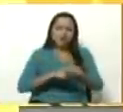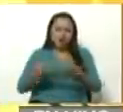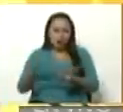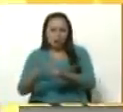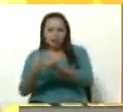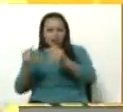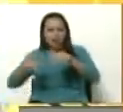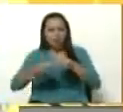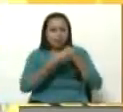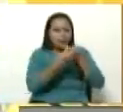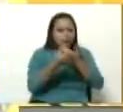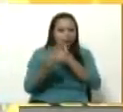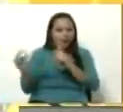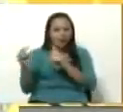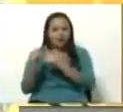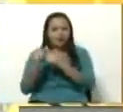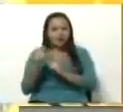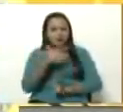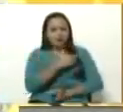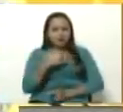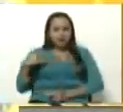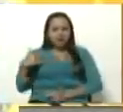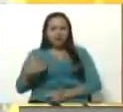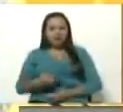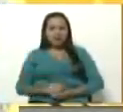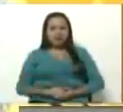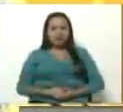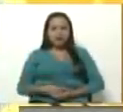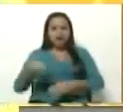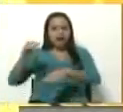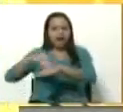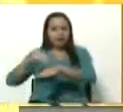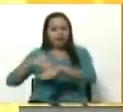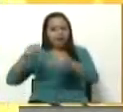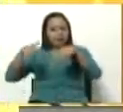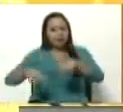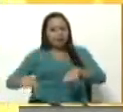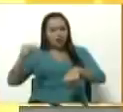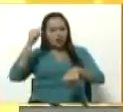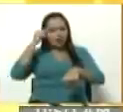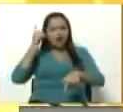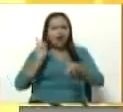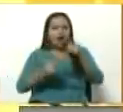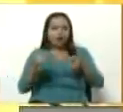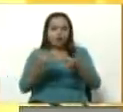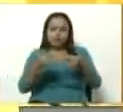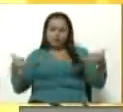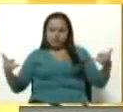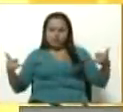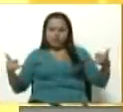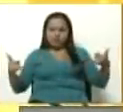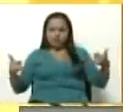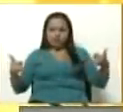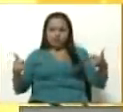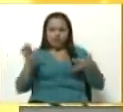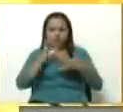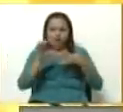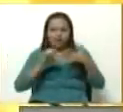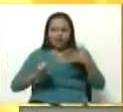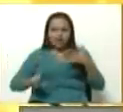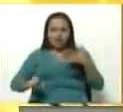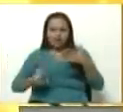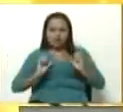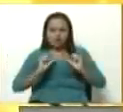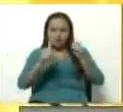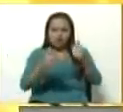acompañarnos. Yo quiero anunciar en el día de hoy algunas líneas estratégicas de